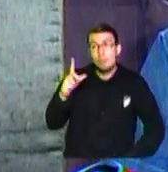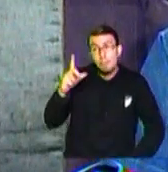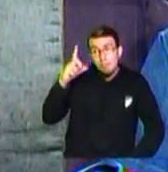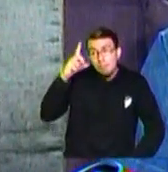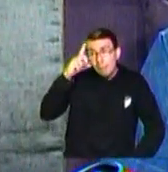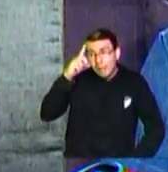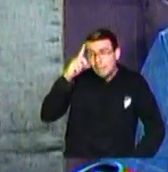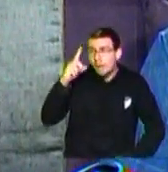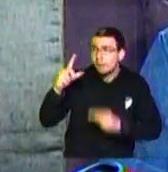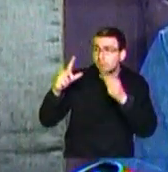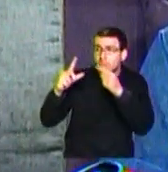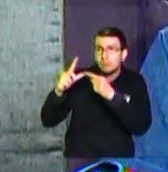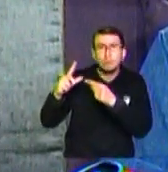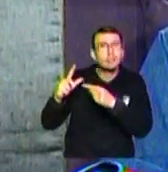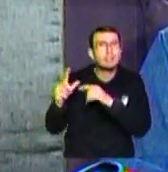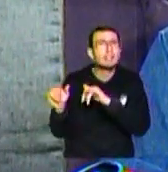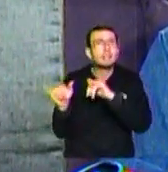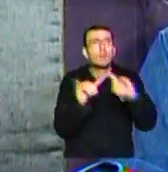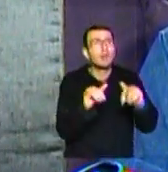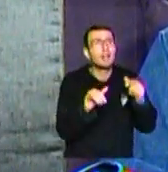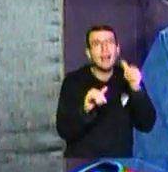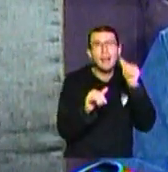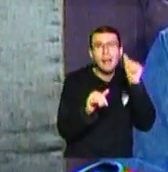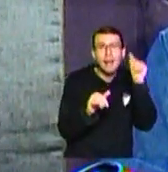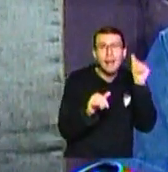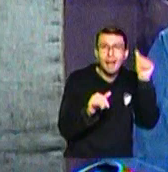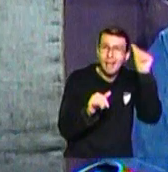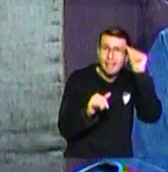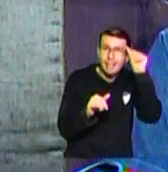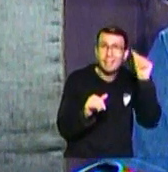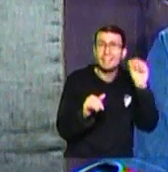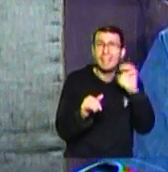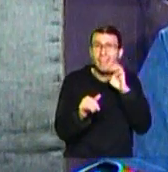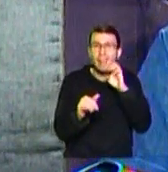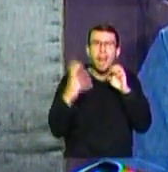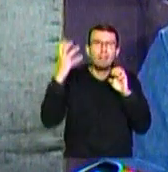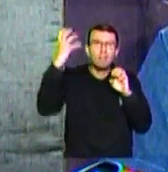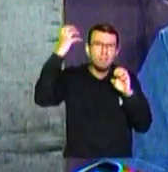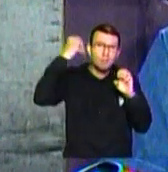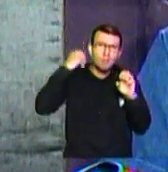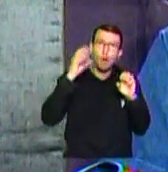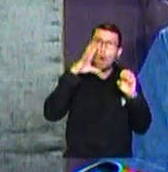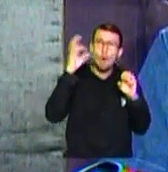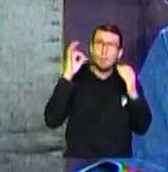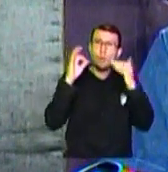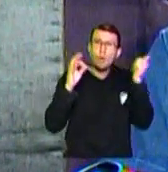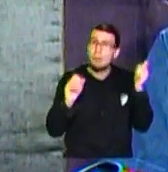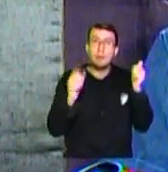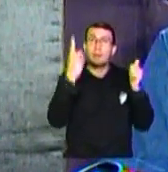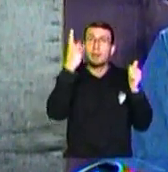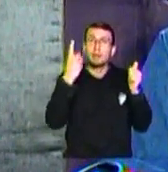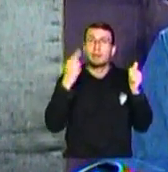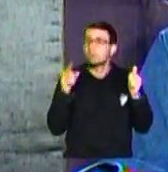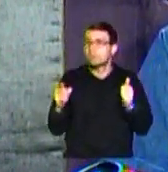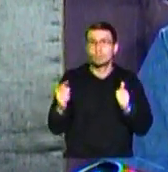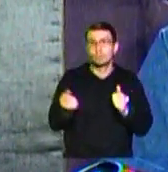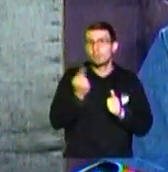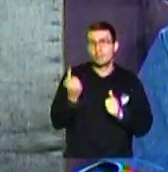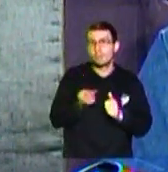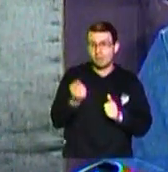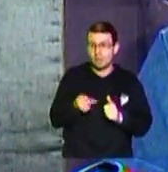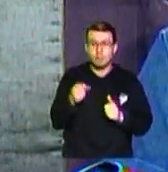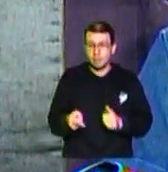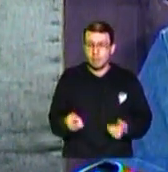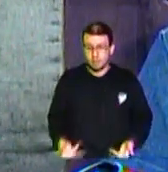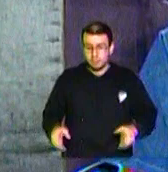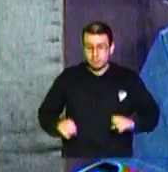como para Adán y Eva. O sea que la vagina está diseñada para que la mujer prácticamente no lleve ropas, o sea, lleve